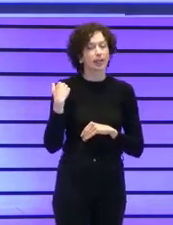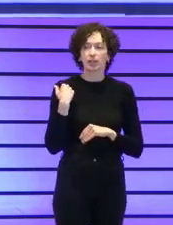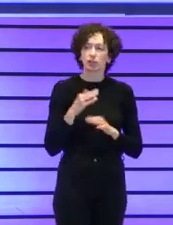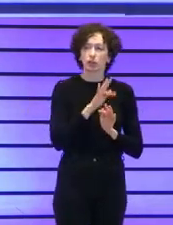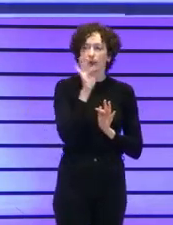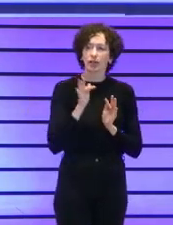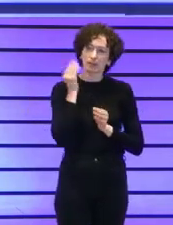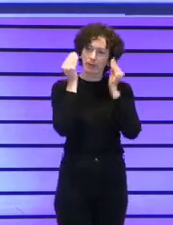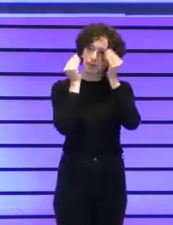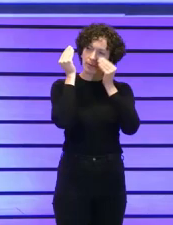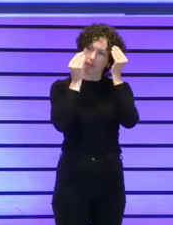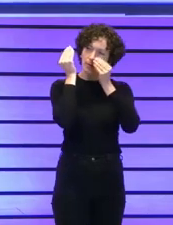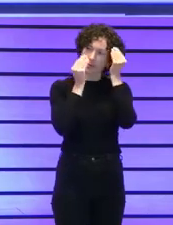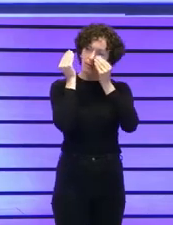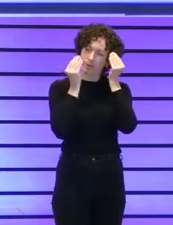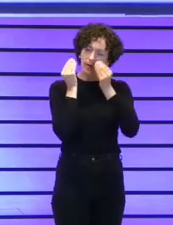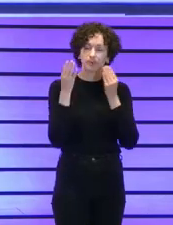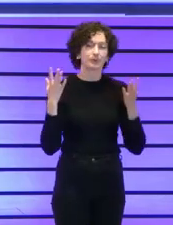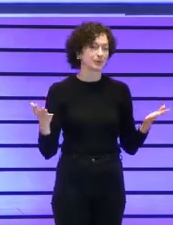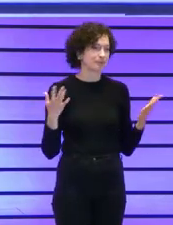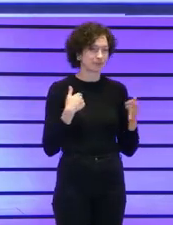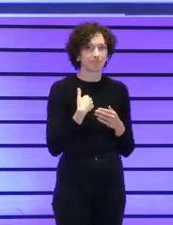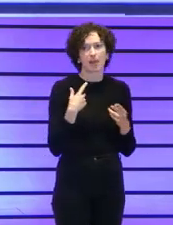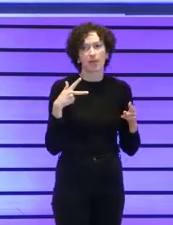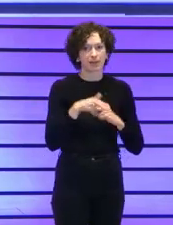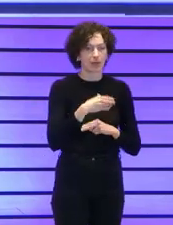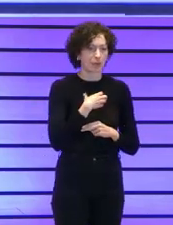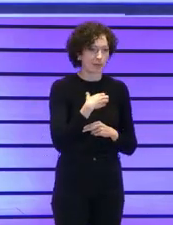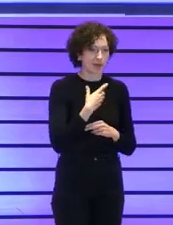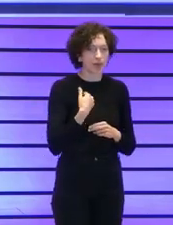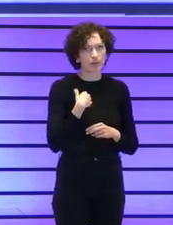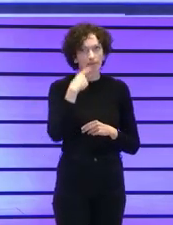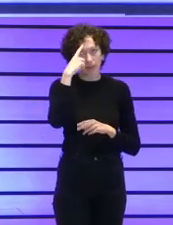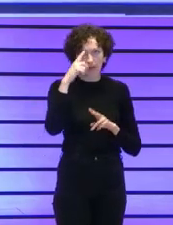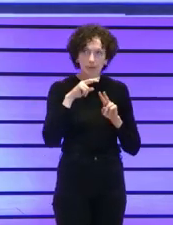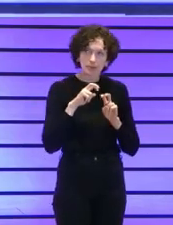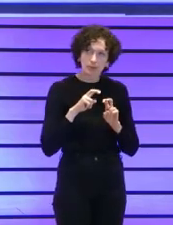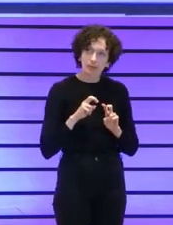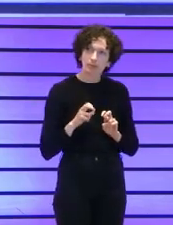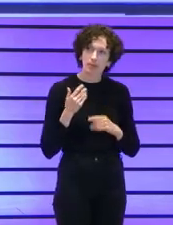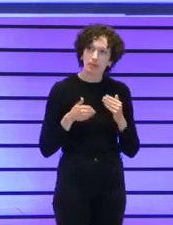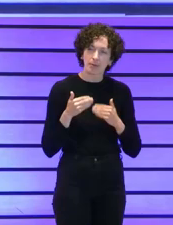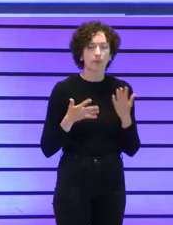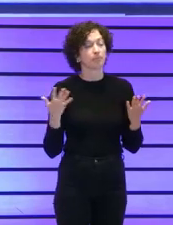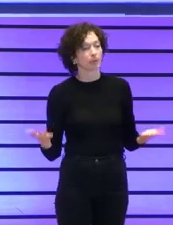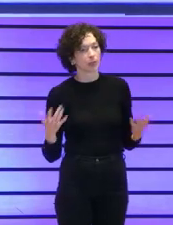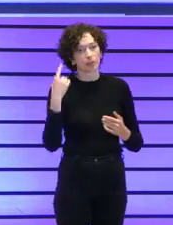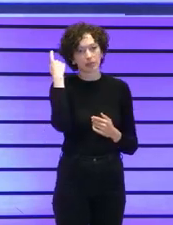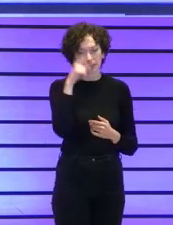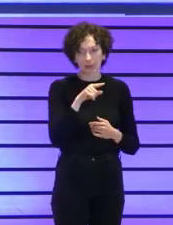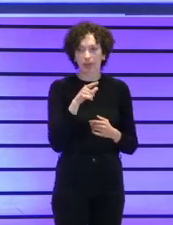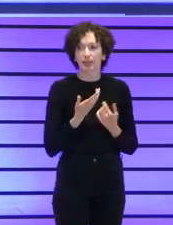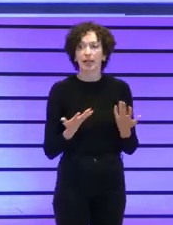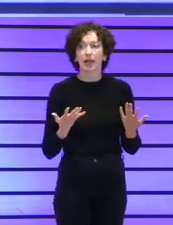sea, he estado ahí haciendo mis pequeñas investigaciones, ¿no? Bueno, sabéis que hay un monitor